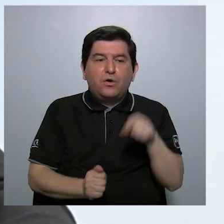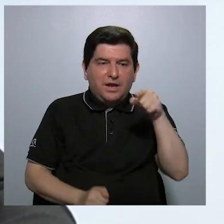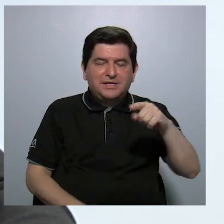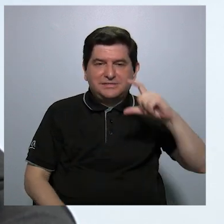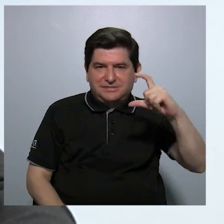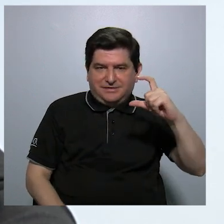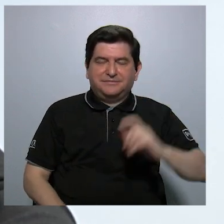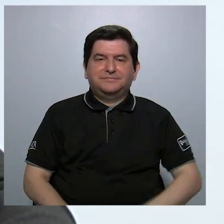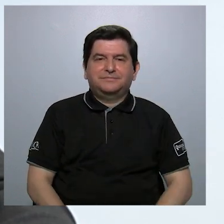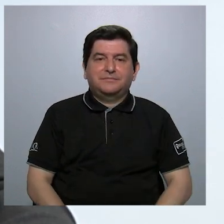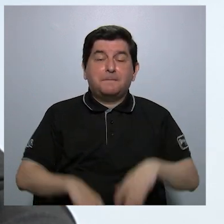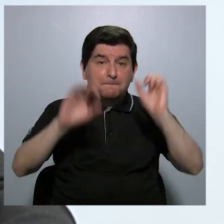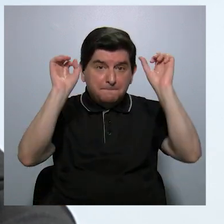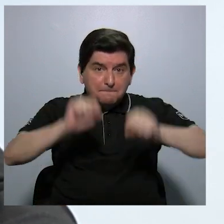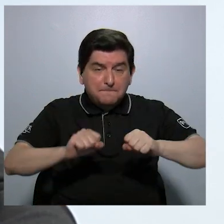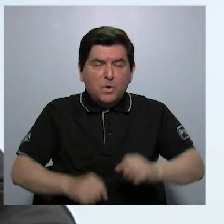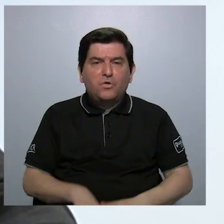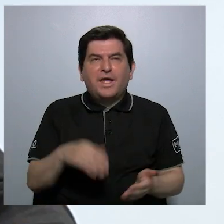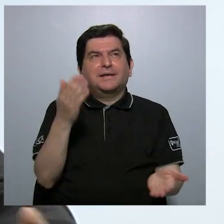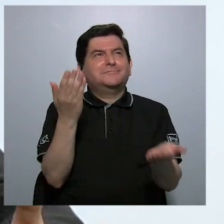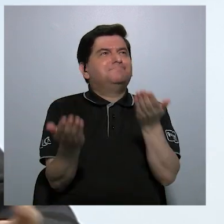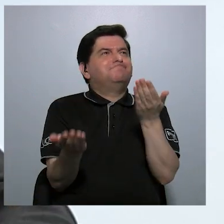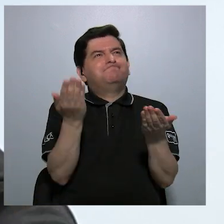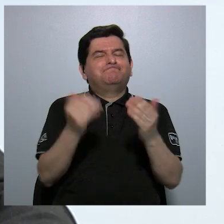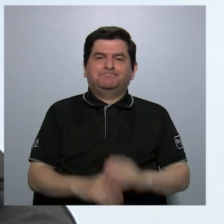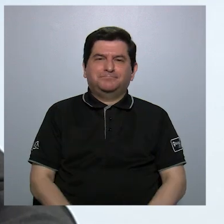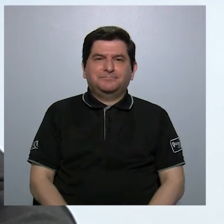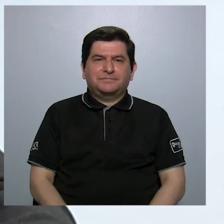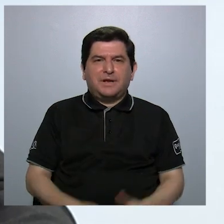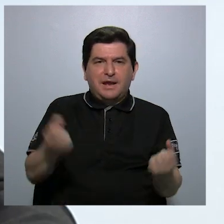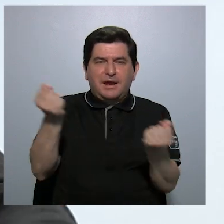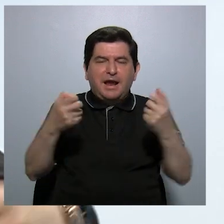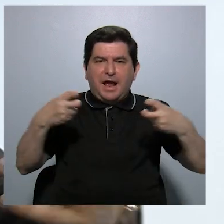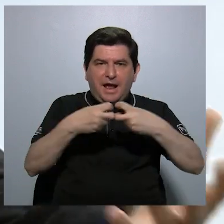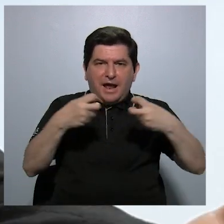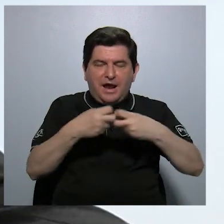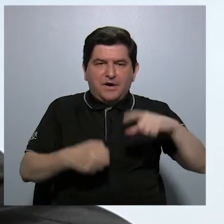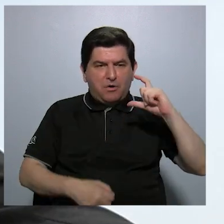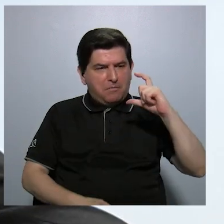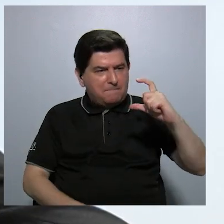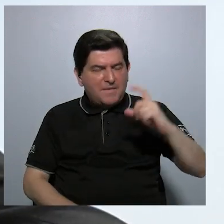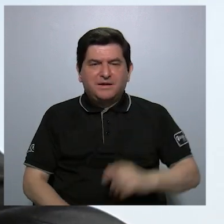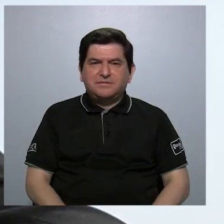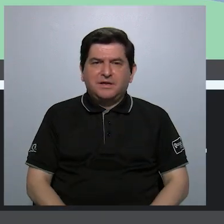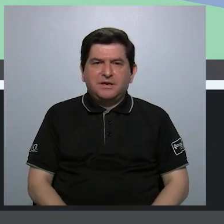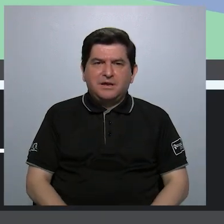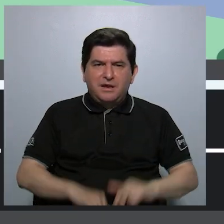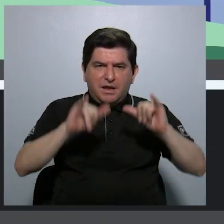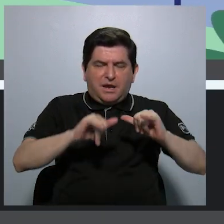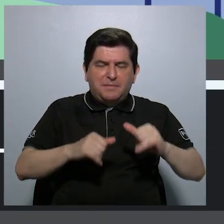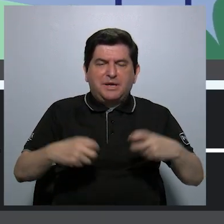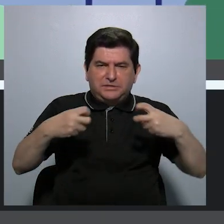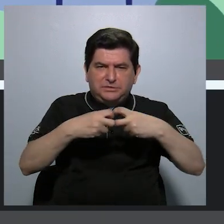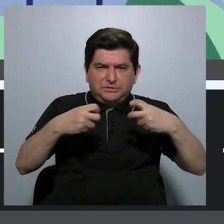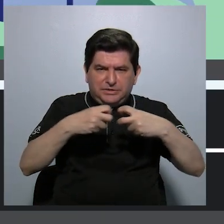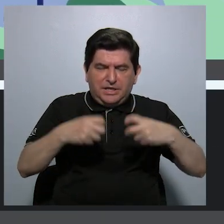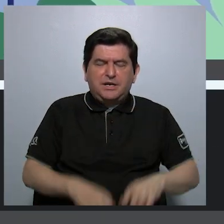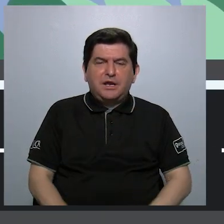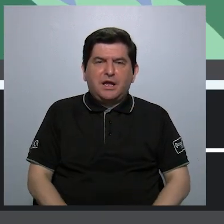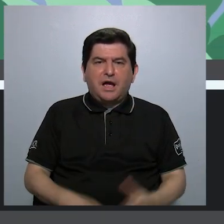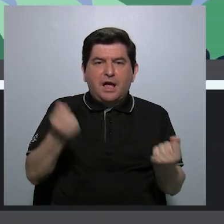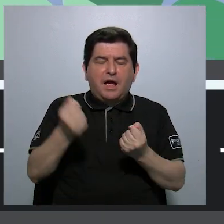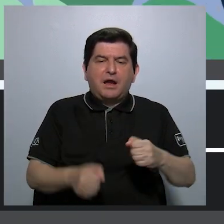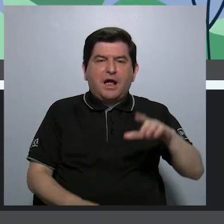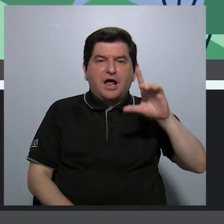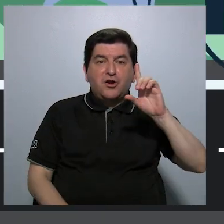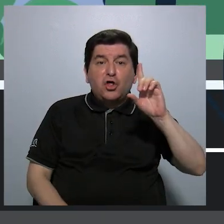batería. Para llevar a cabo una comparación, por ejemplo, entre un carro eléctrico con una batería que almacena electricidad junto